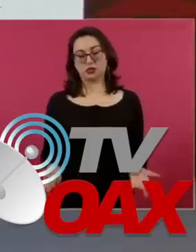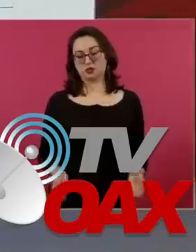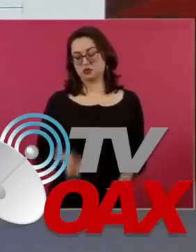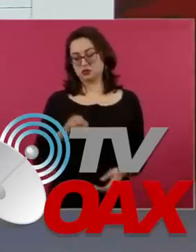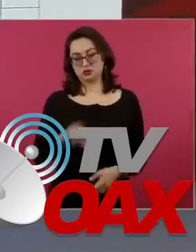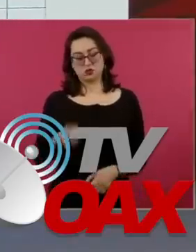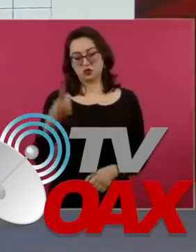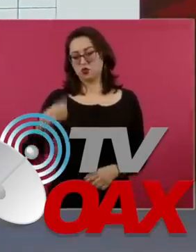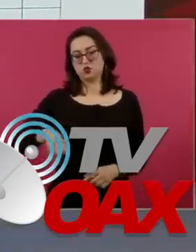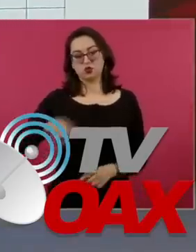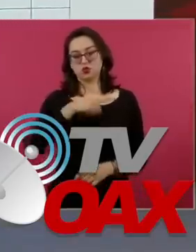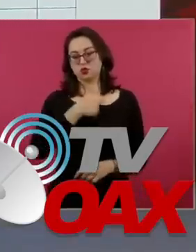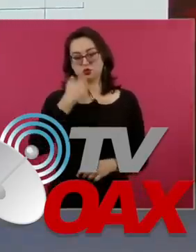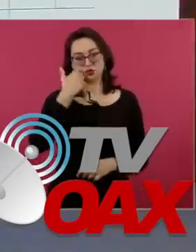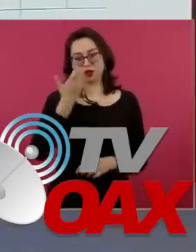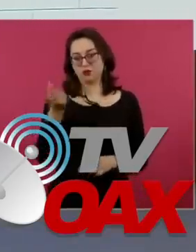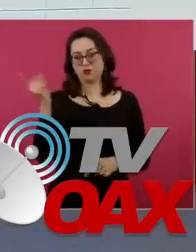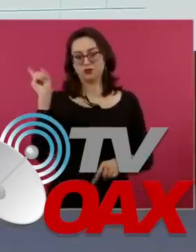Por eso